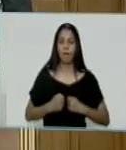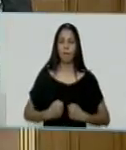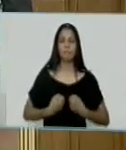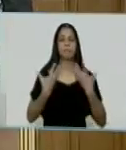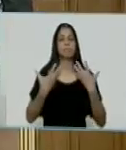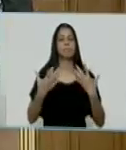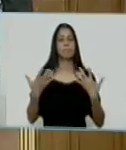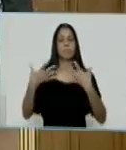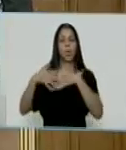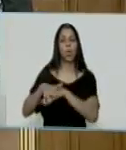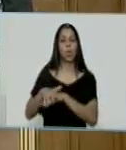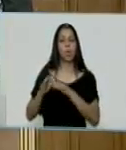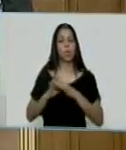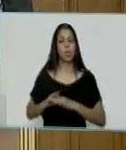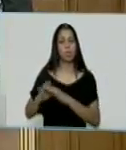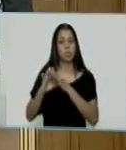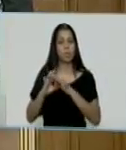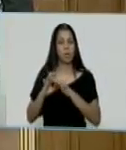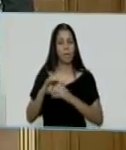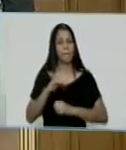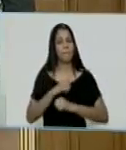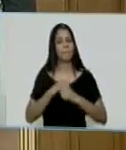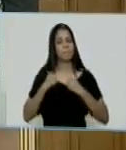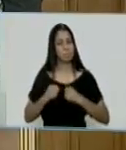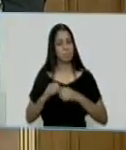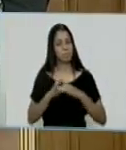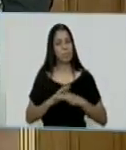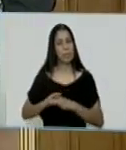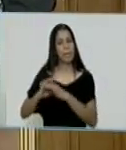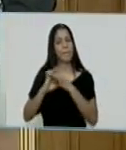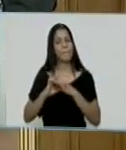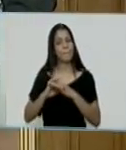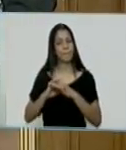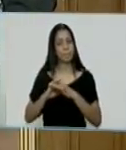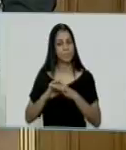unen más, nos solidifican más